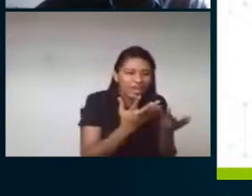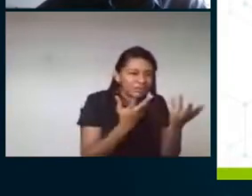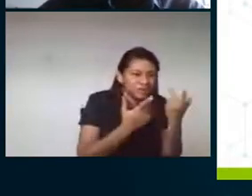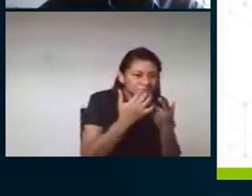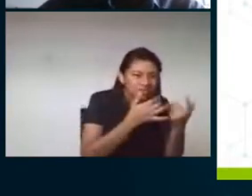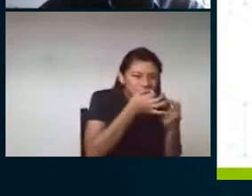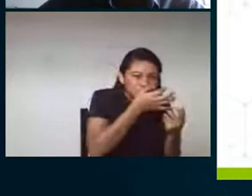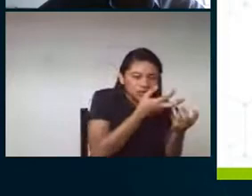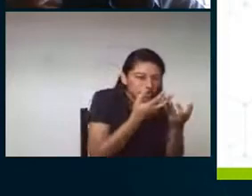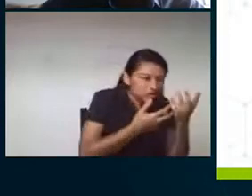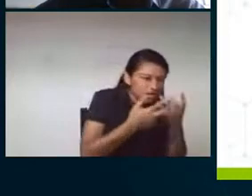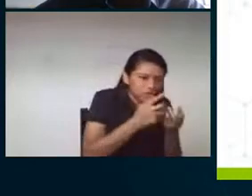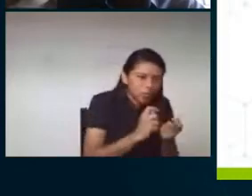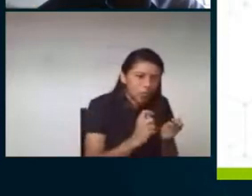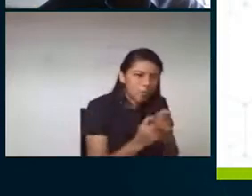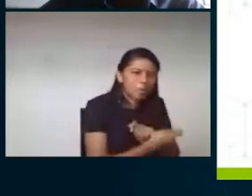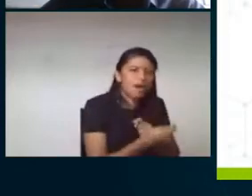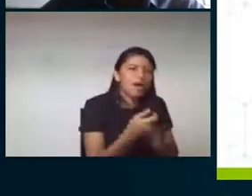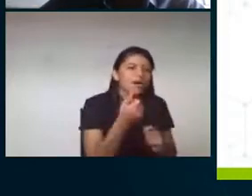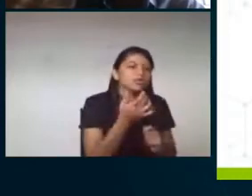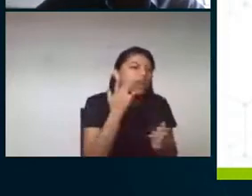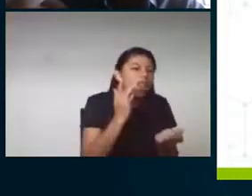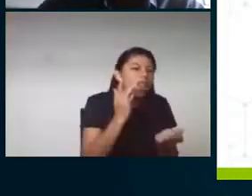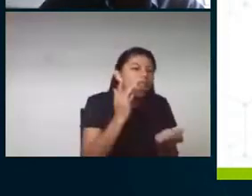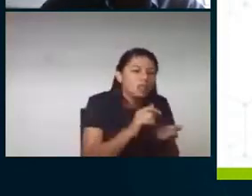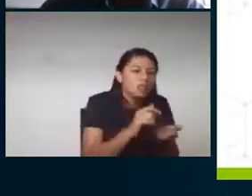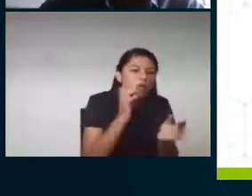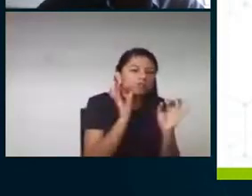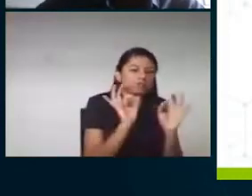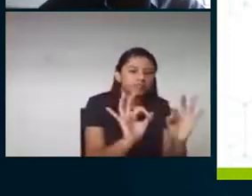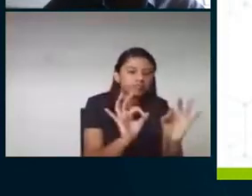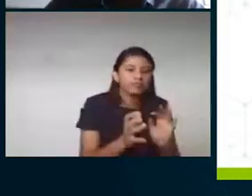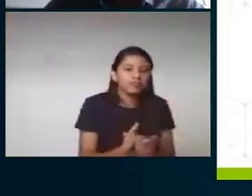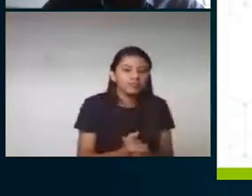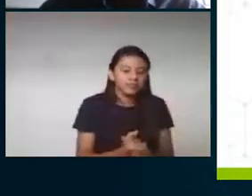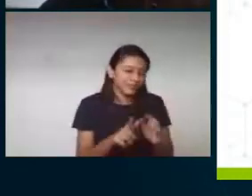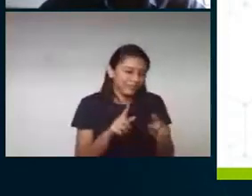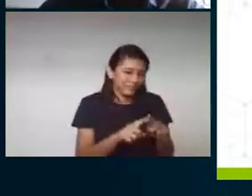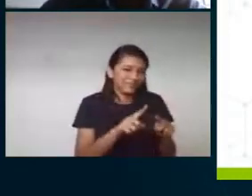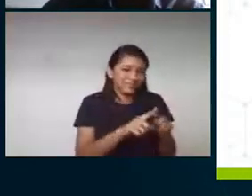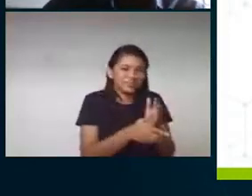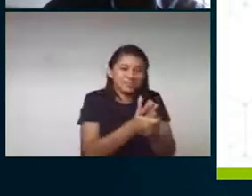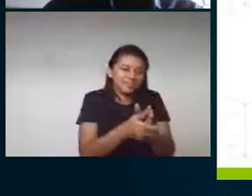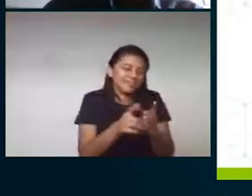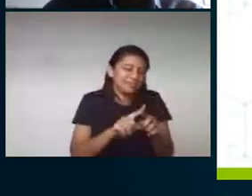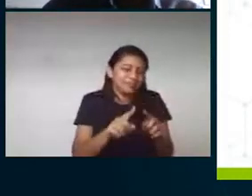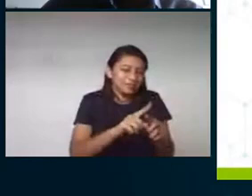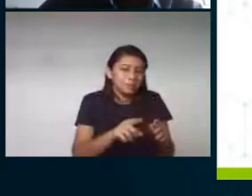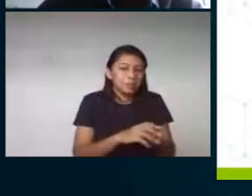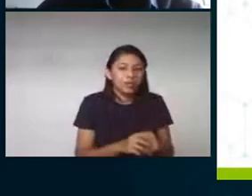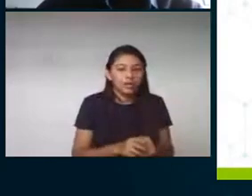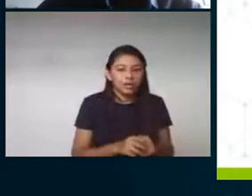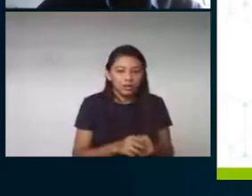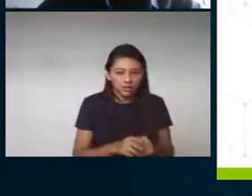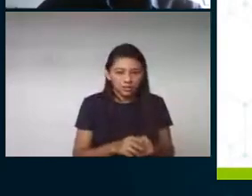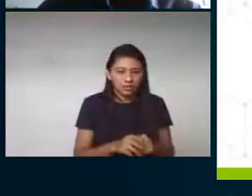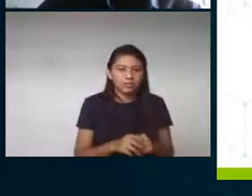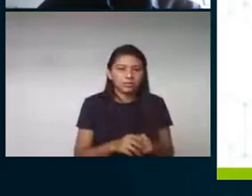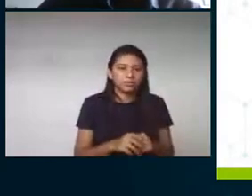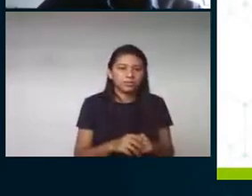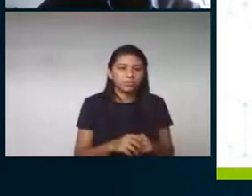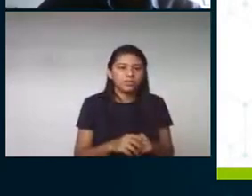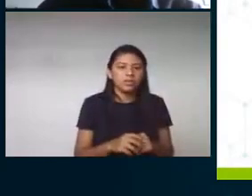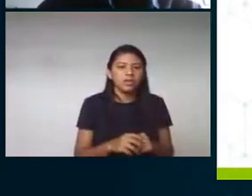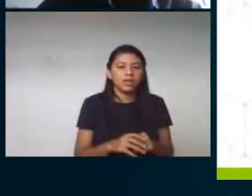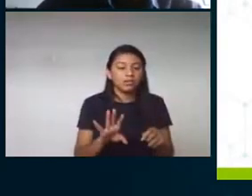procesos en las facilidades, sino ya un manejo integral de todo lo que tiene que ver con la cadena de valor aguas arriba de las plantas de tratamiento, como es mantener de manera